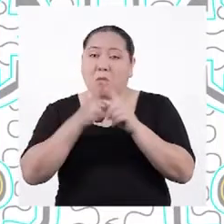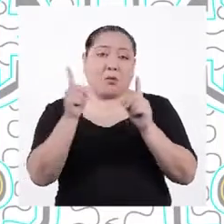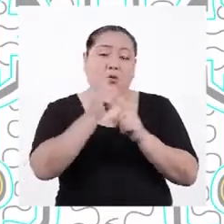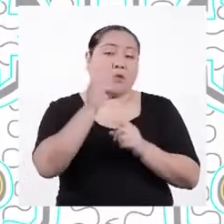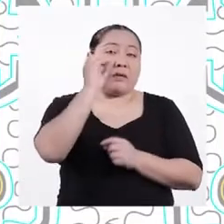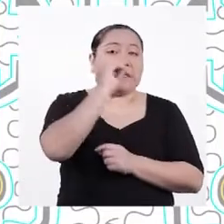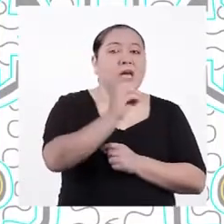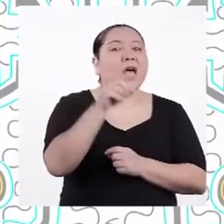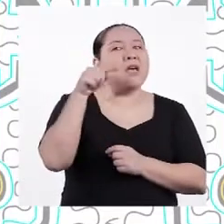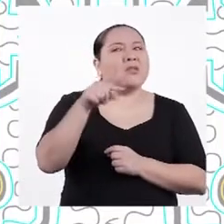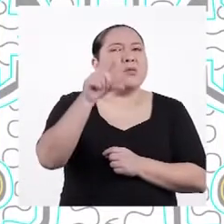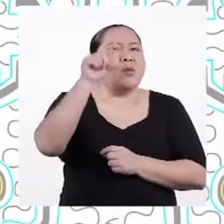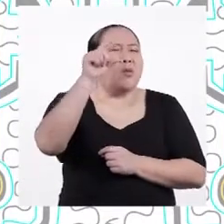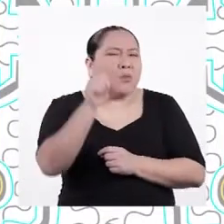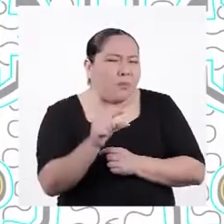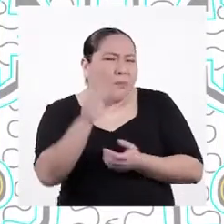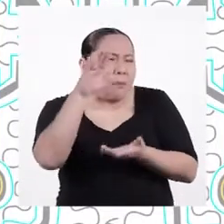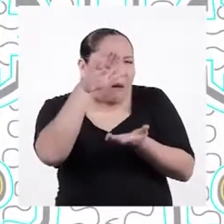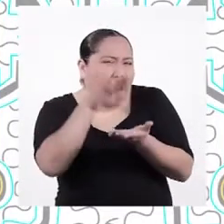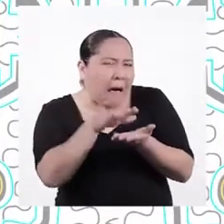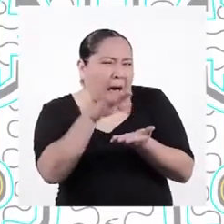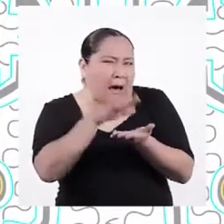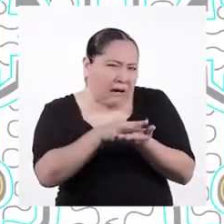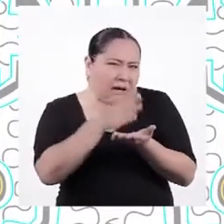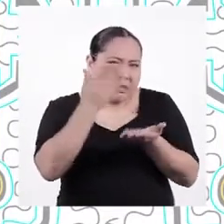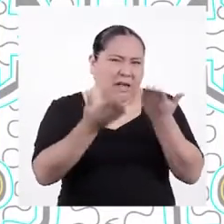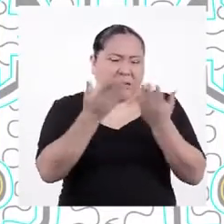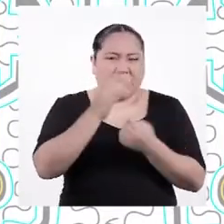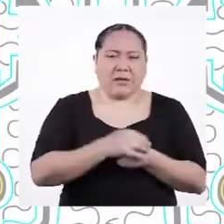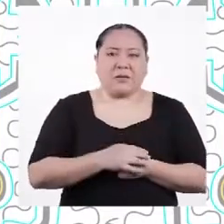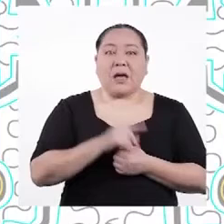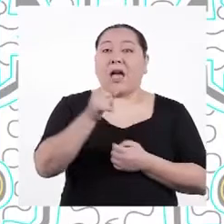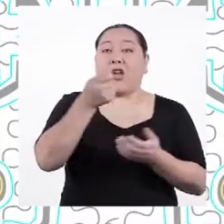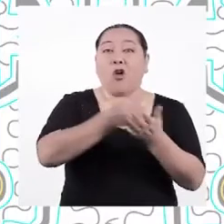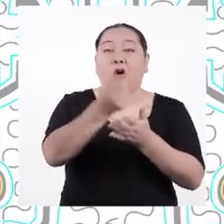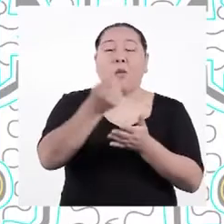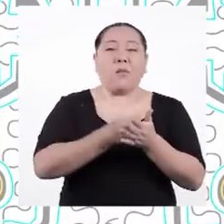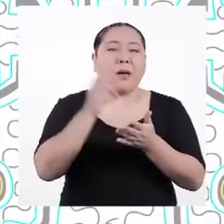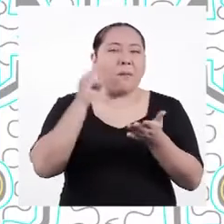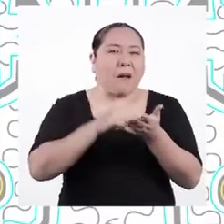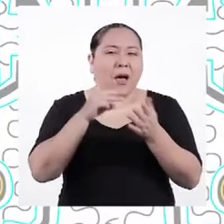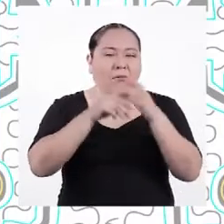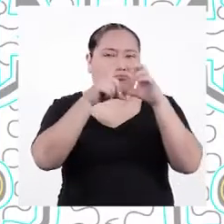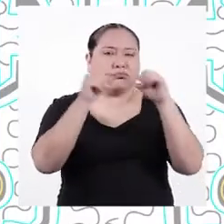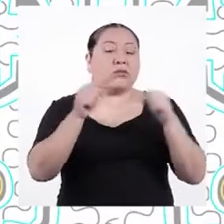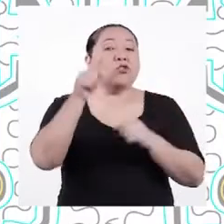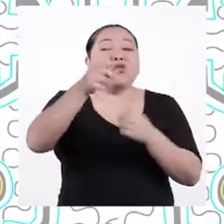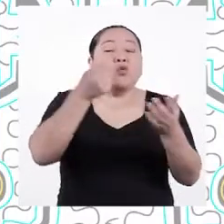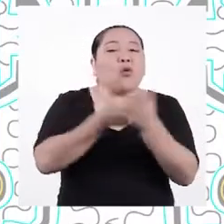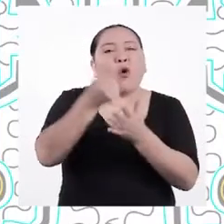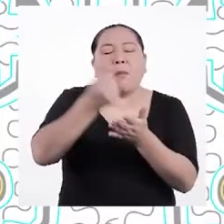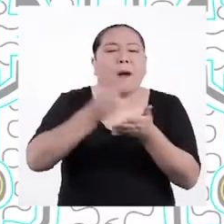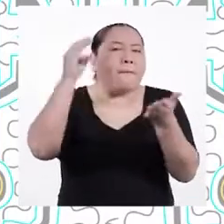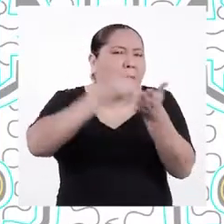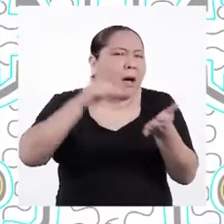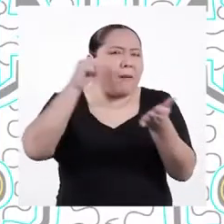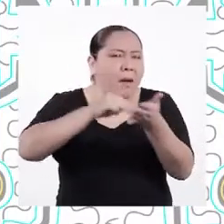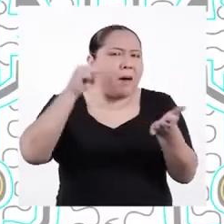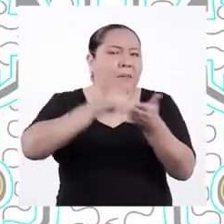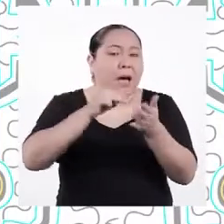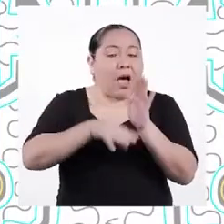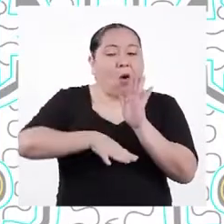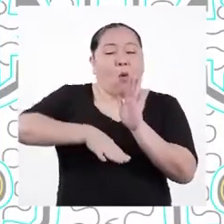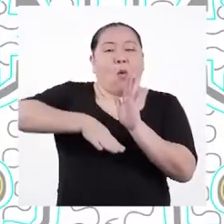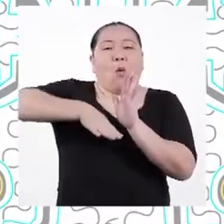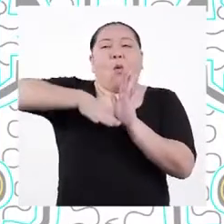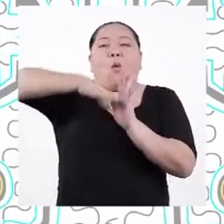muy baja. Tendría que comprar más boletos. Sí, si compraras más boletos, aumentaría el número de casos